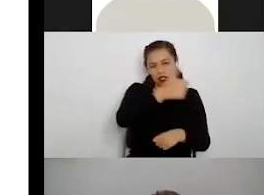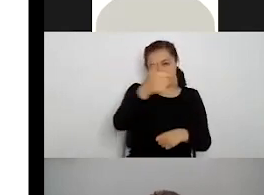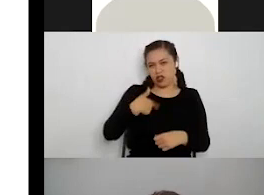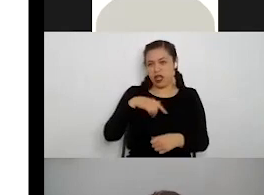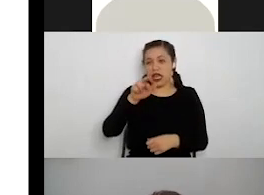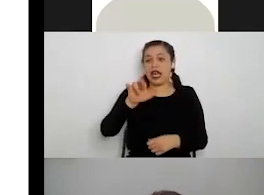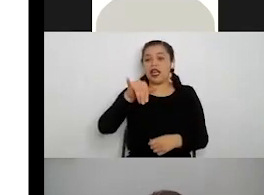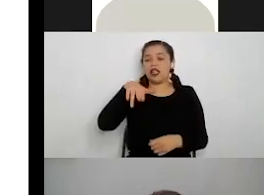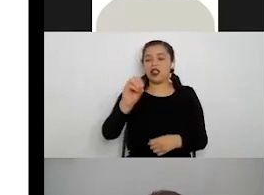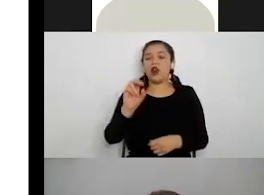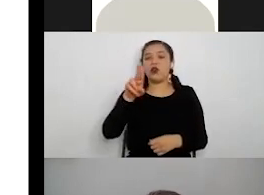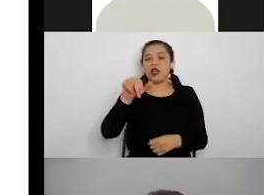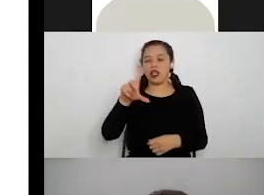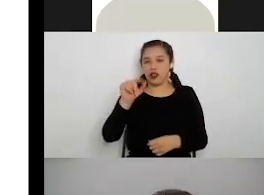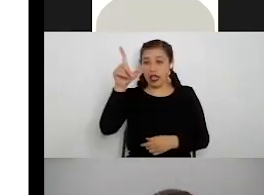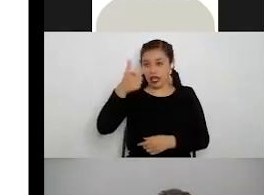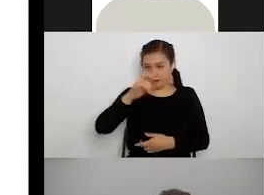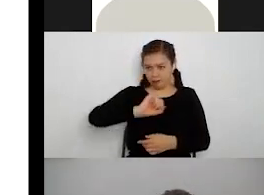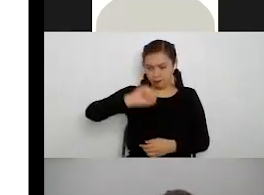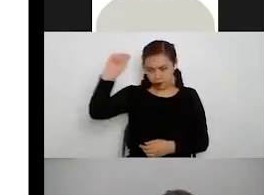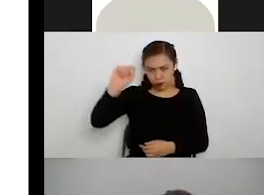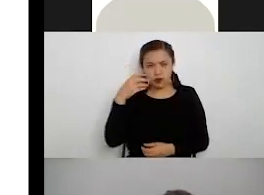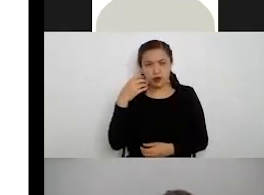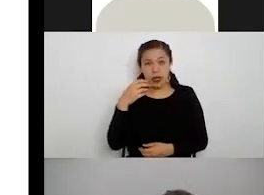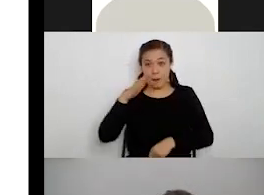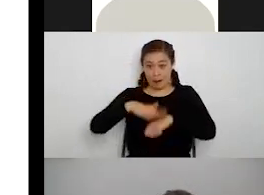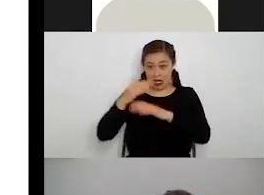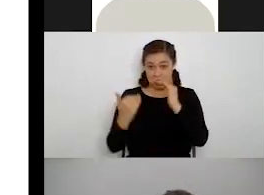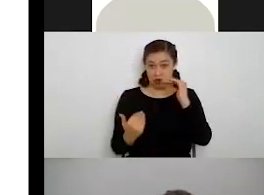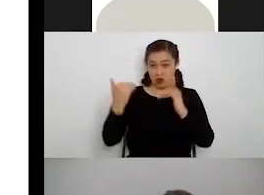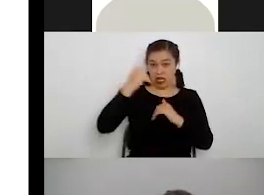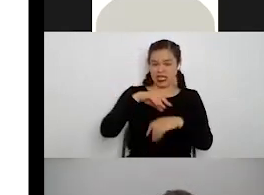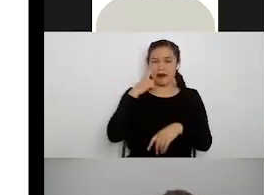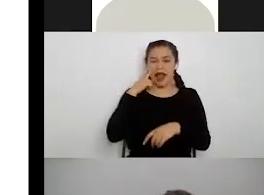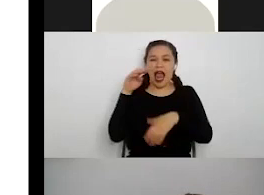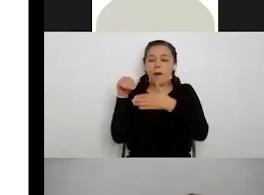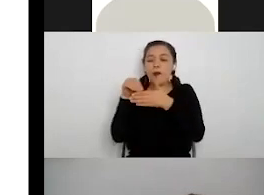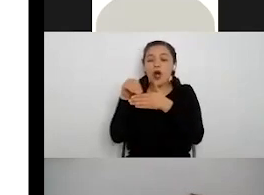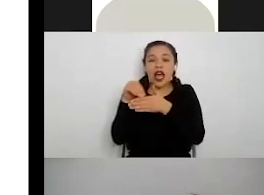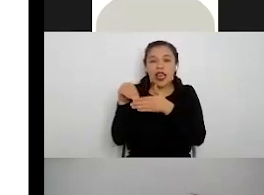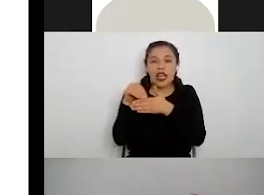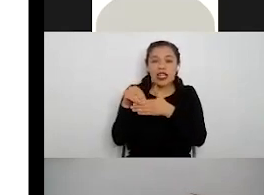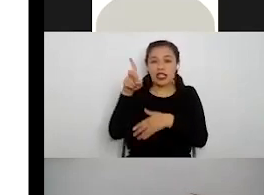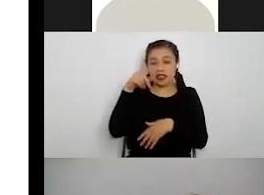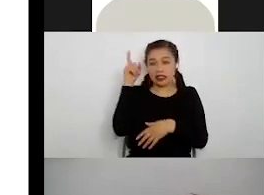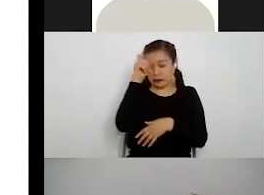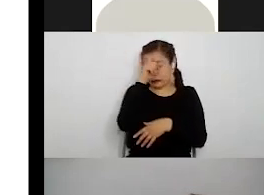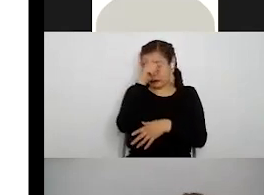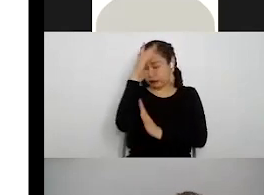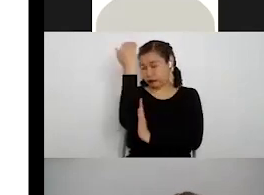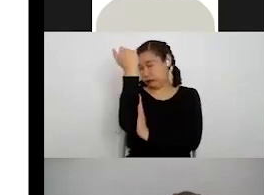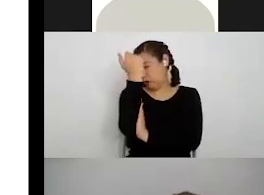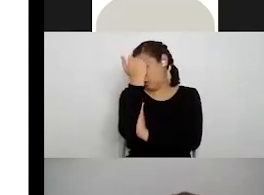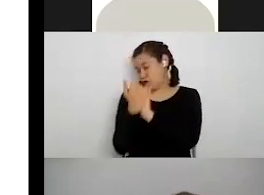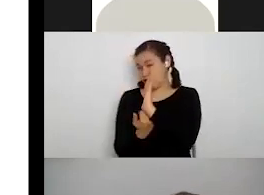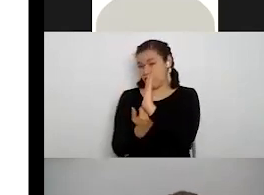Unido tiene inflación mucho mayor, si se fijan es la línea moradita, y va a ser muy difícil combatirla porque el